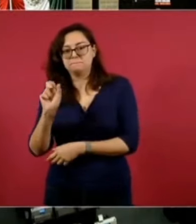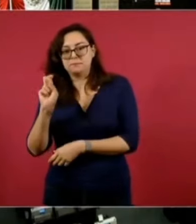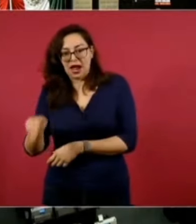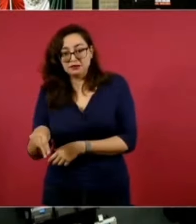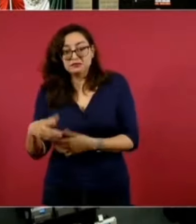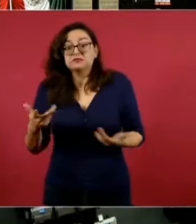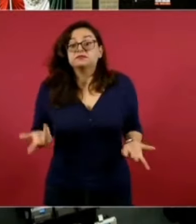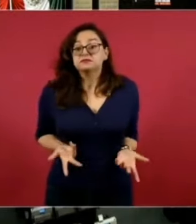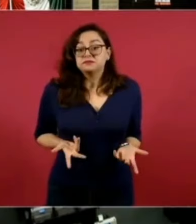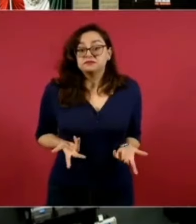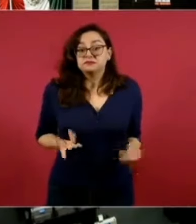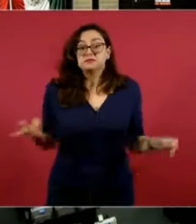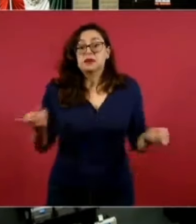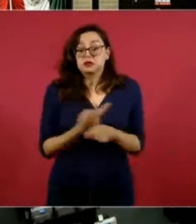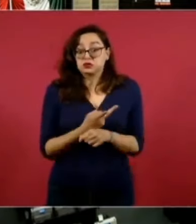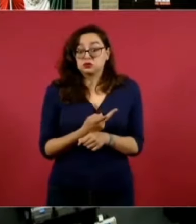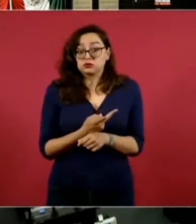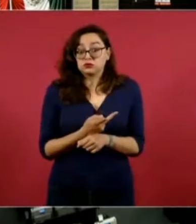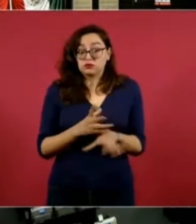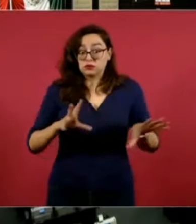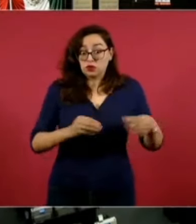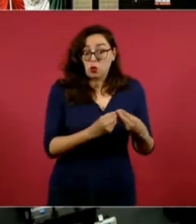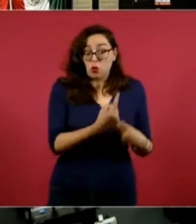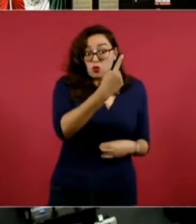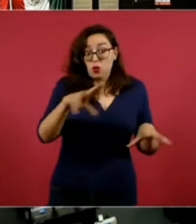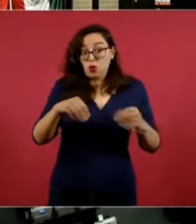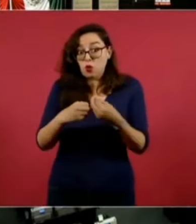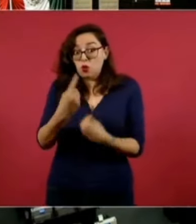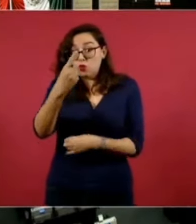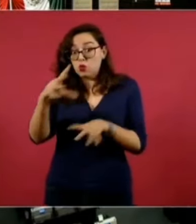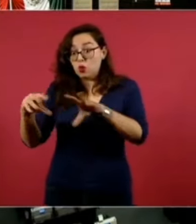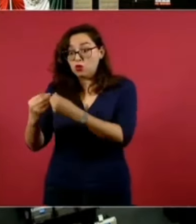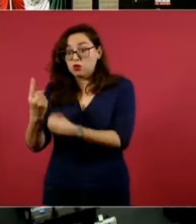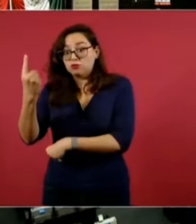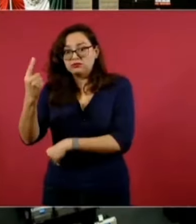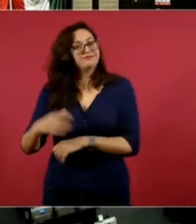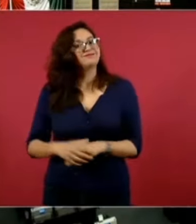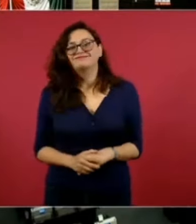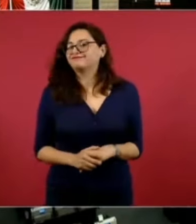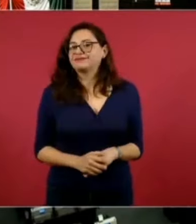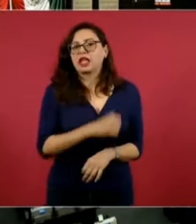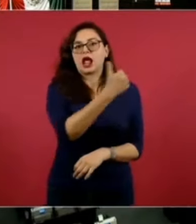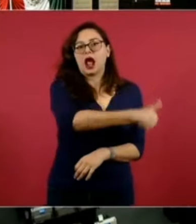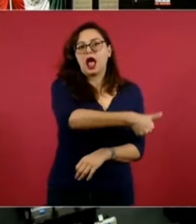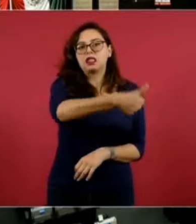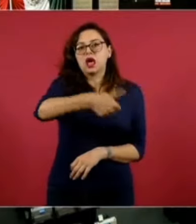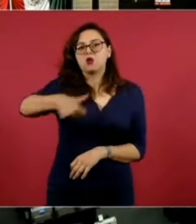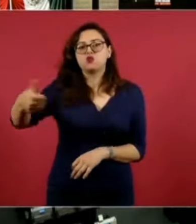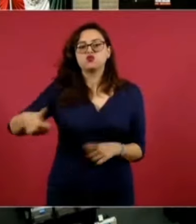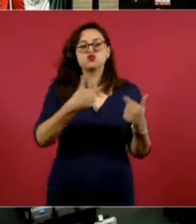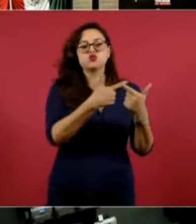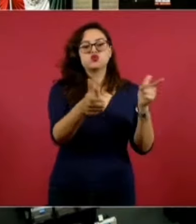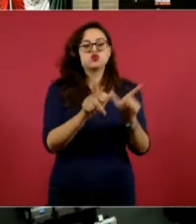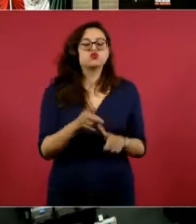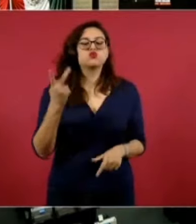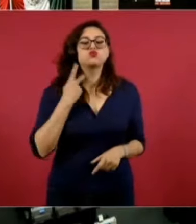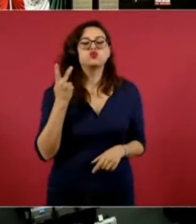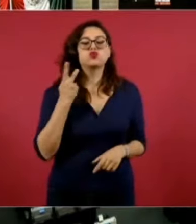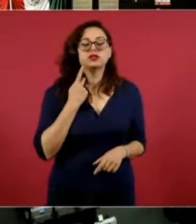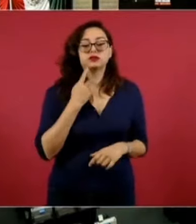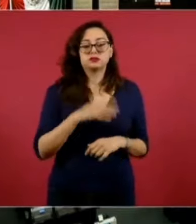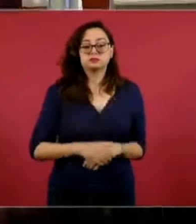la Constitución la distribución fue por partido no por coalición finalmente en 2021